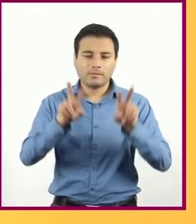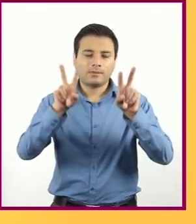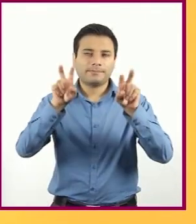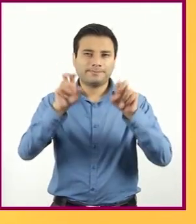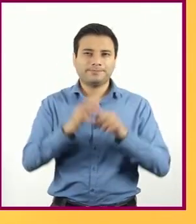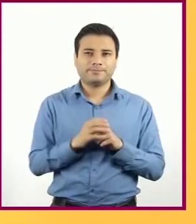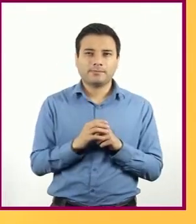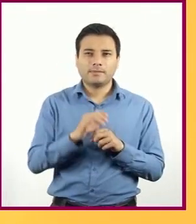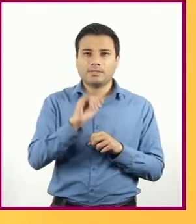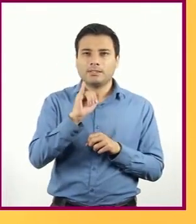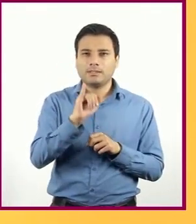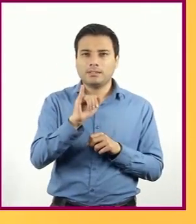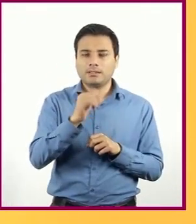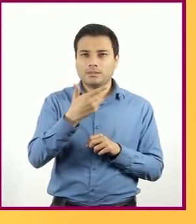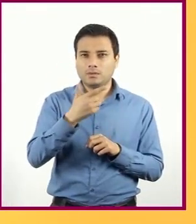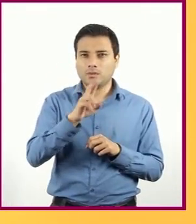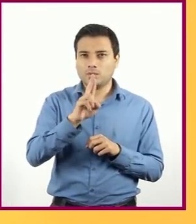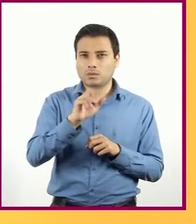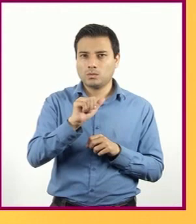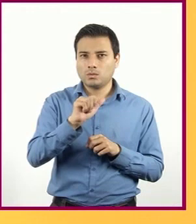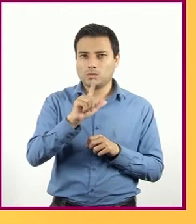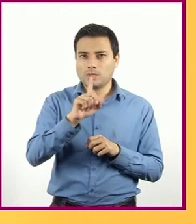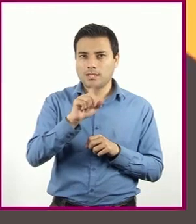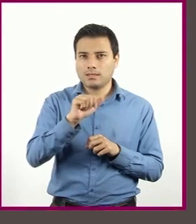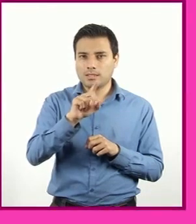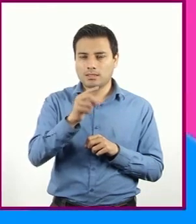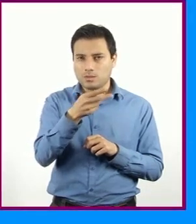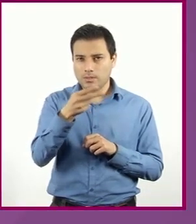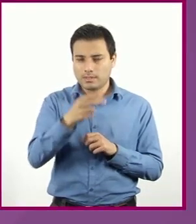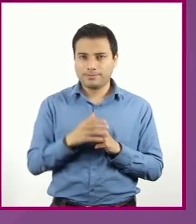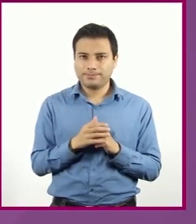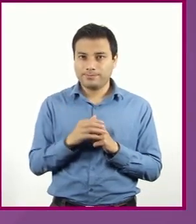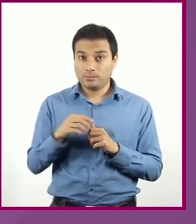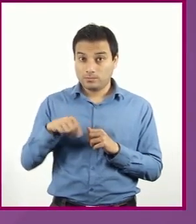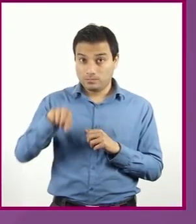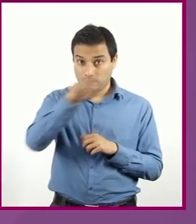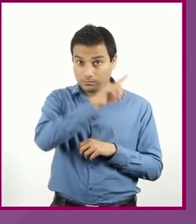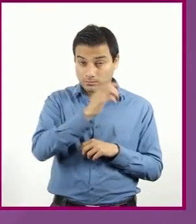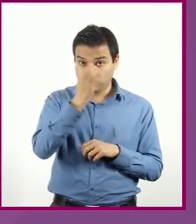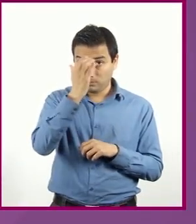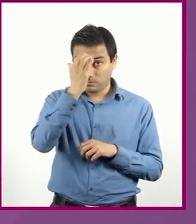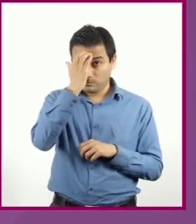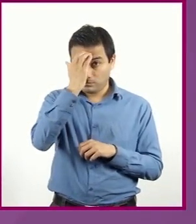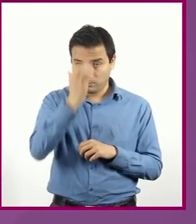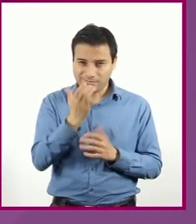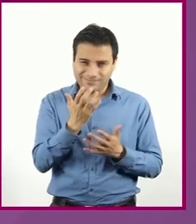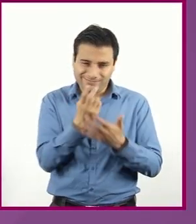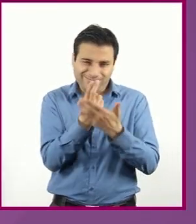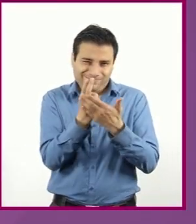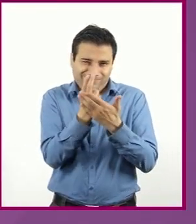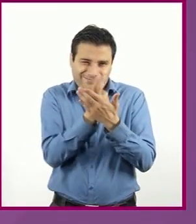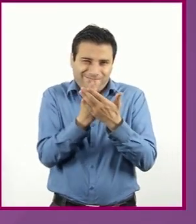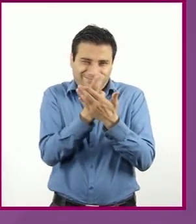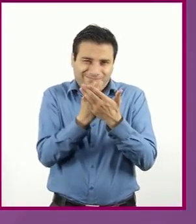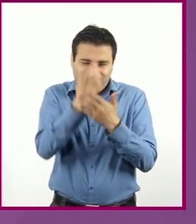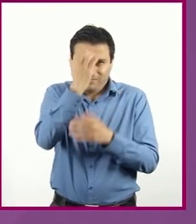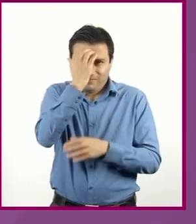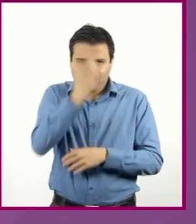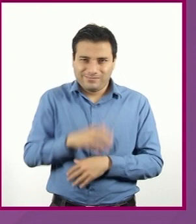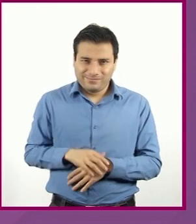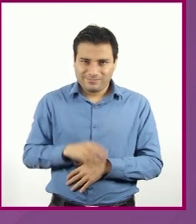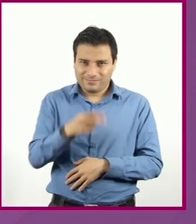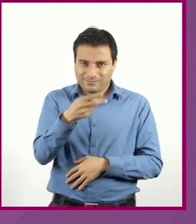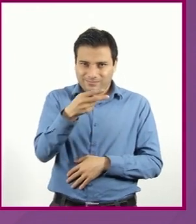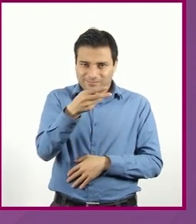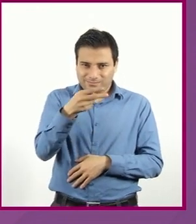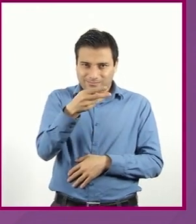de igualdad. Ustedes, estimadas y estimados estudiantes, saben que el signo de igualdad representa una relación